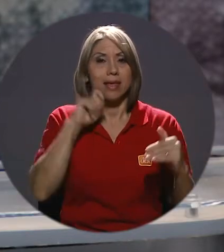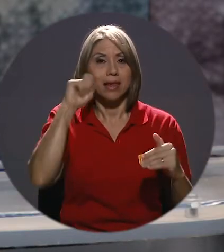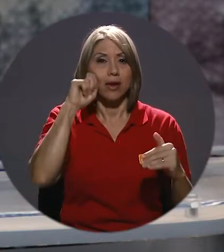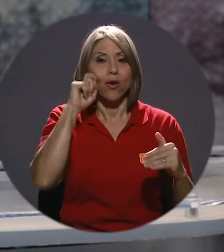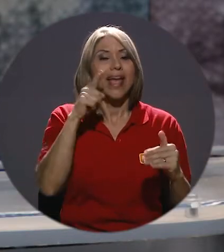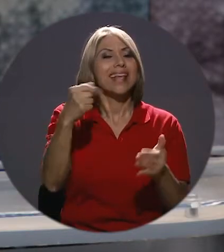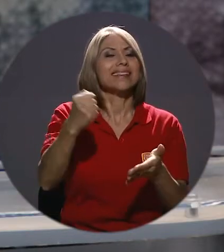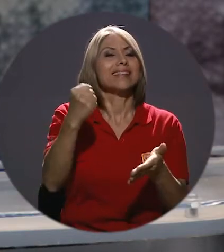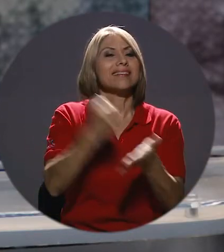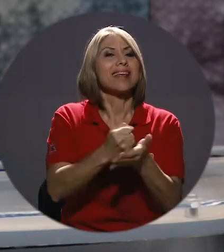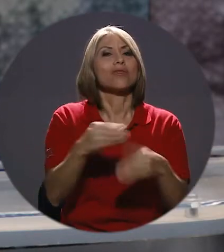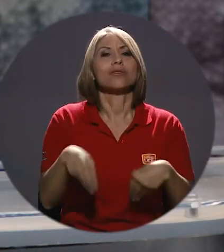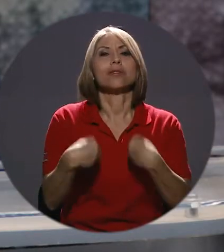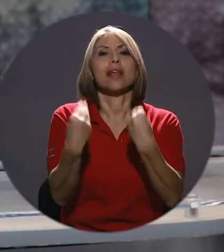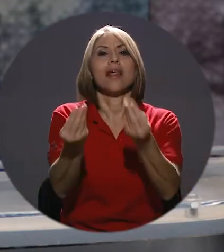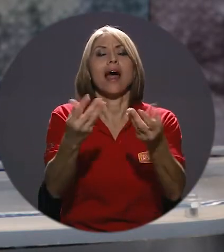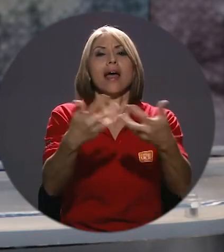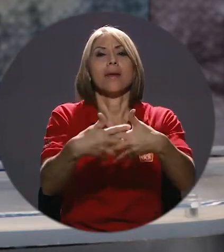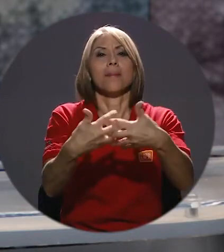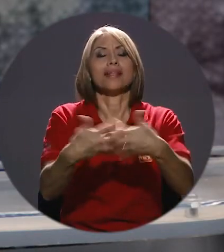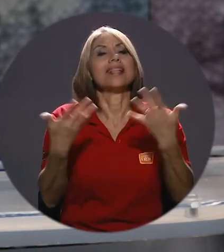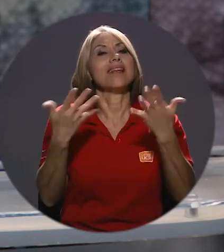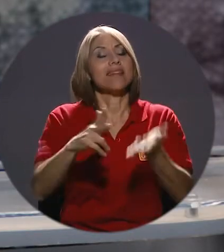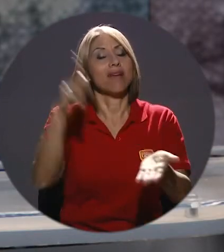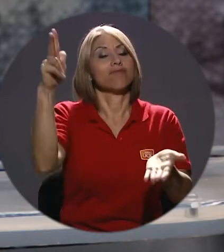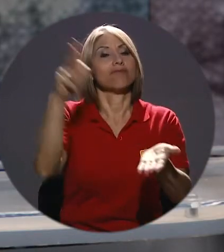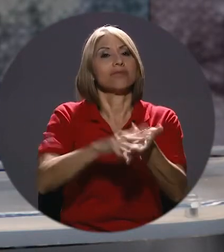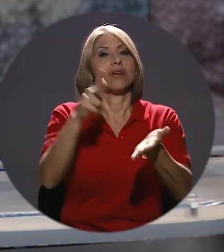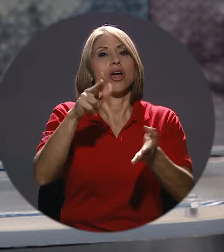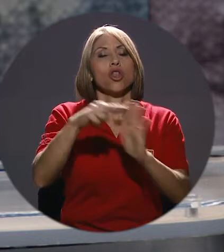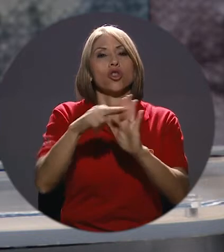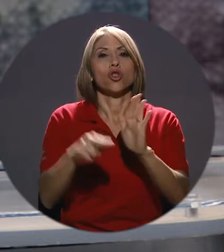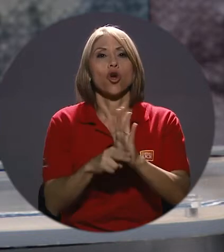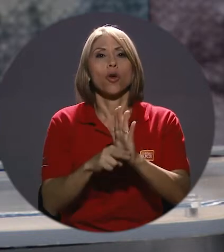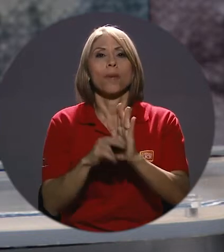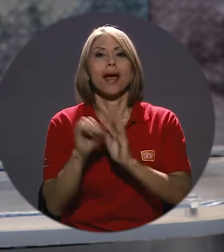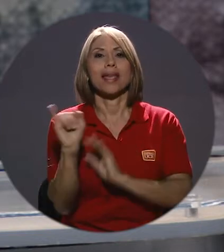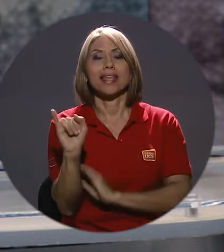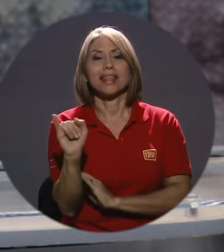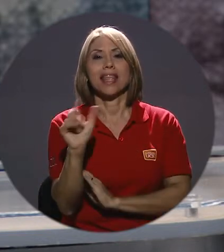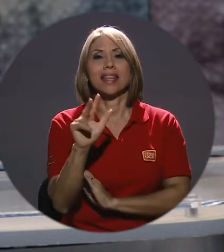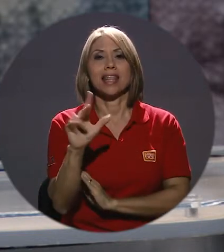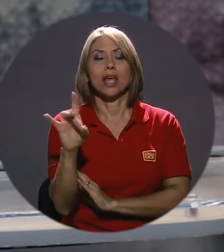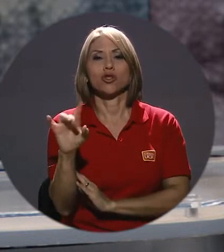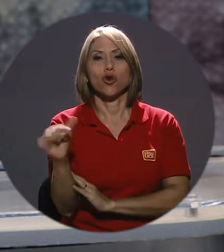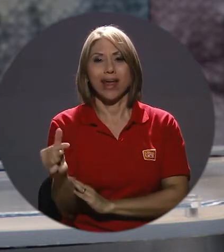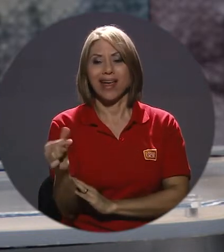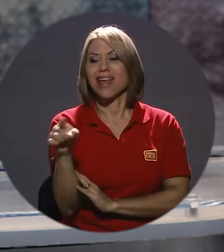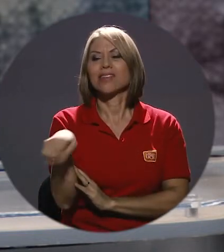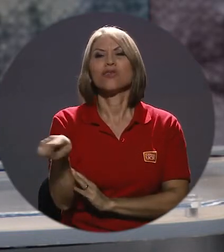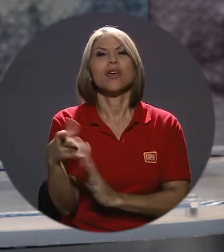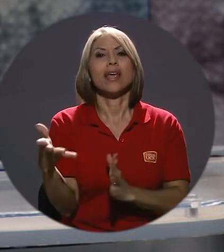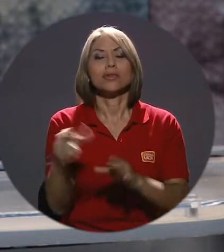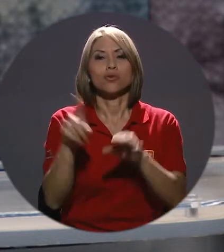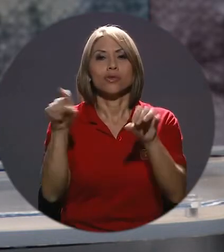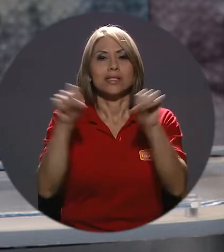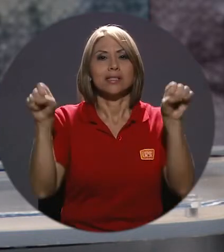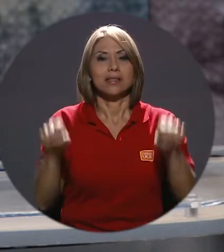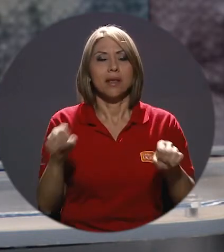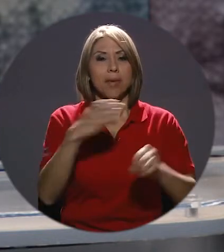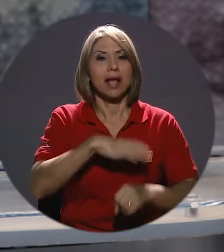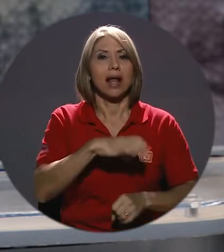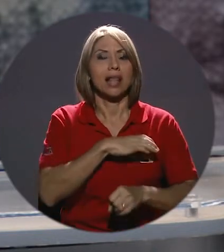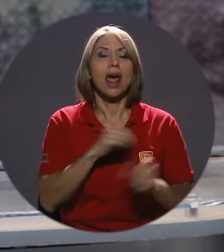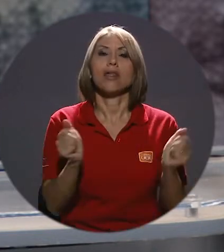da a aquellas empresas que han sido acreditadas ante la norma INTE 38G, que es un sistema de calidad